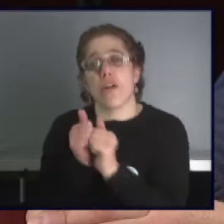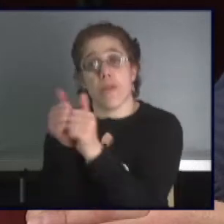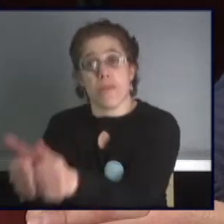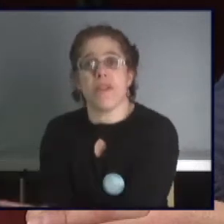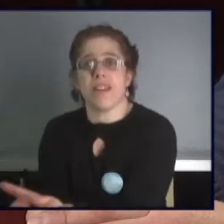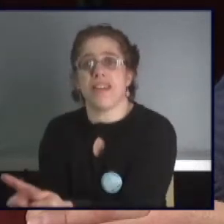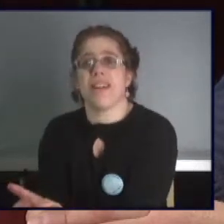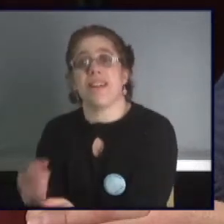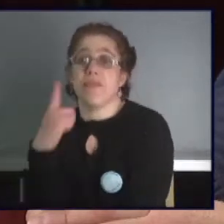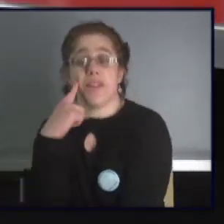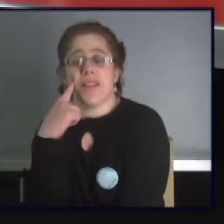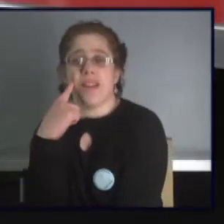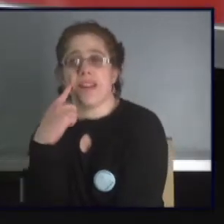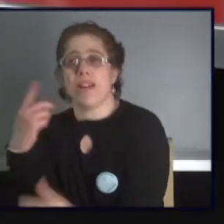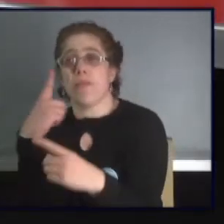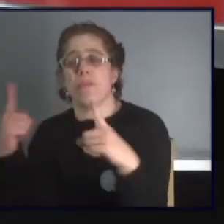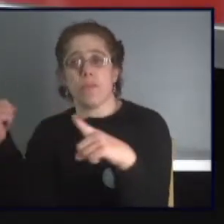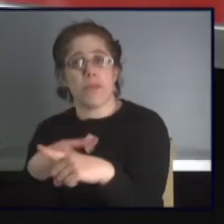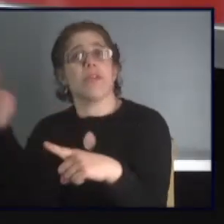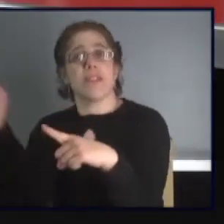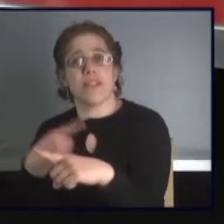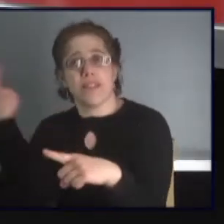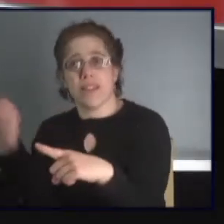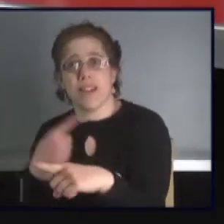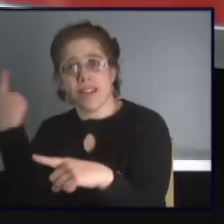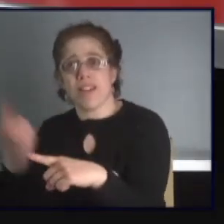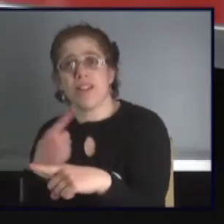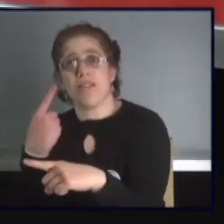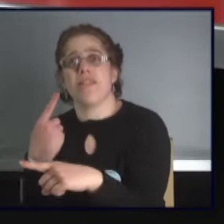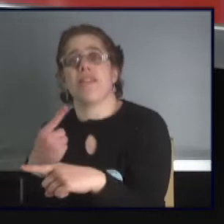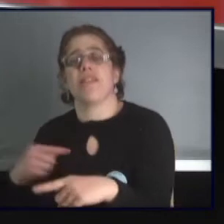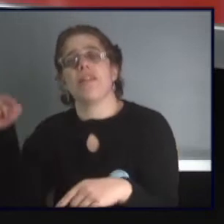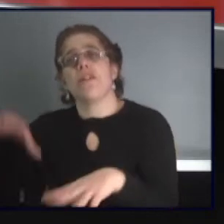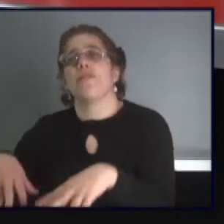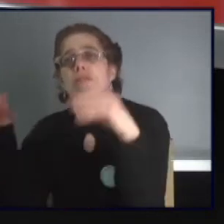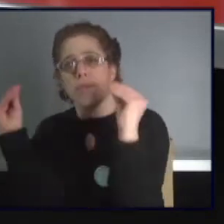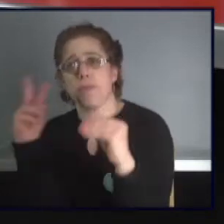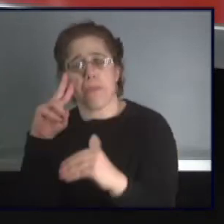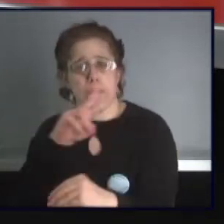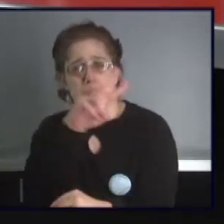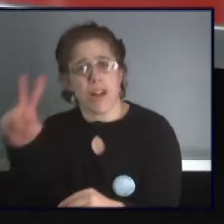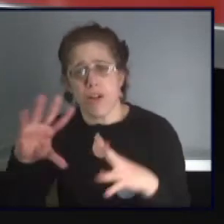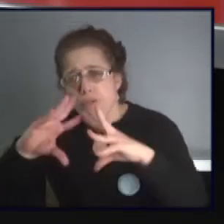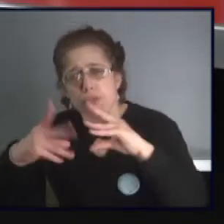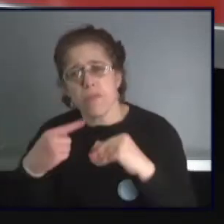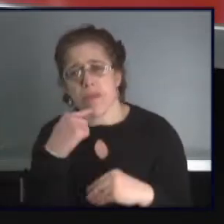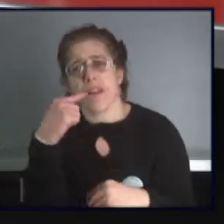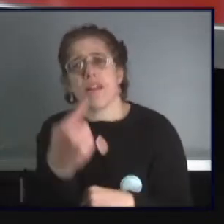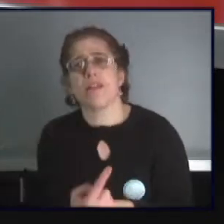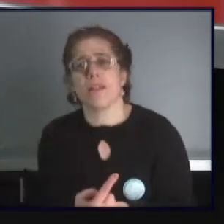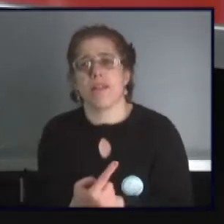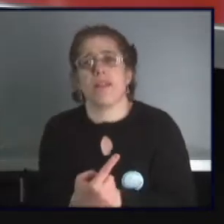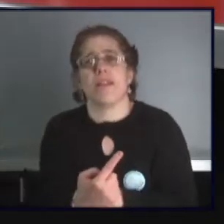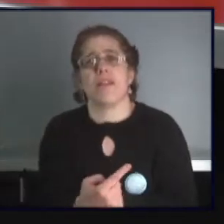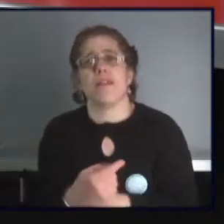para hablar esta media hora de candidato de política de política local o no miradas formas de entender propuestas